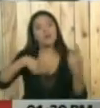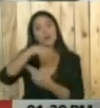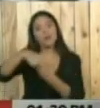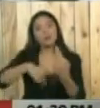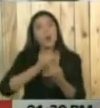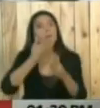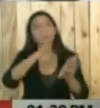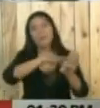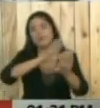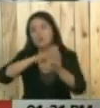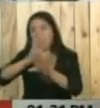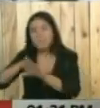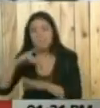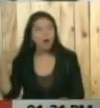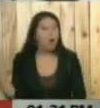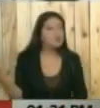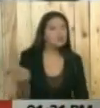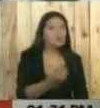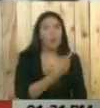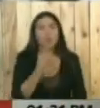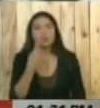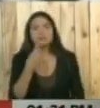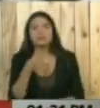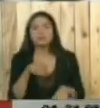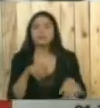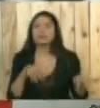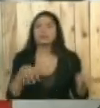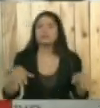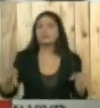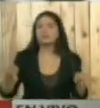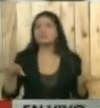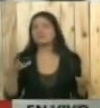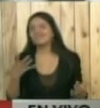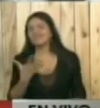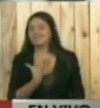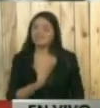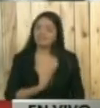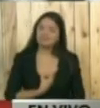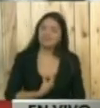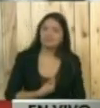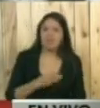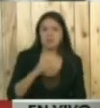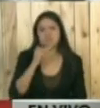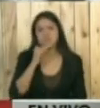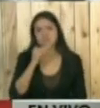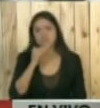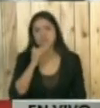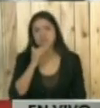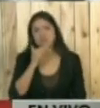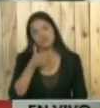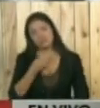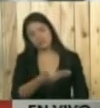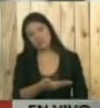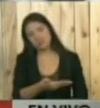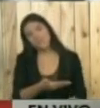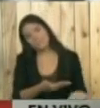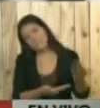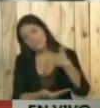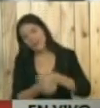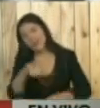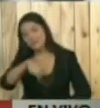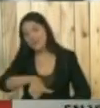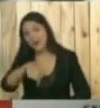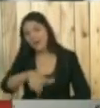por llamar a todos los que andan por ahí realengo, que andan descontentos, tenderles la mano y decirle véngase para